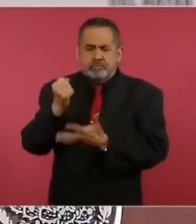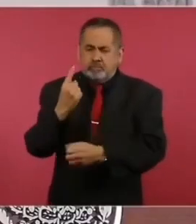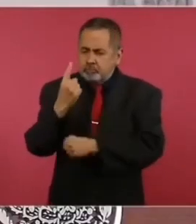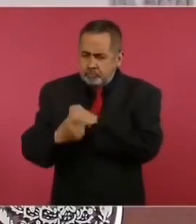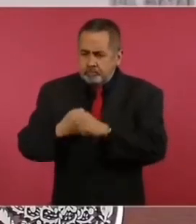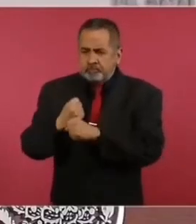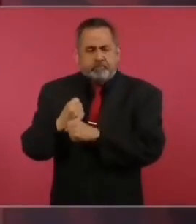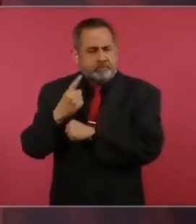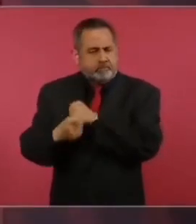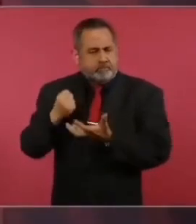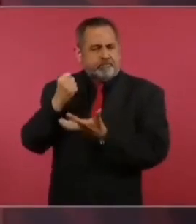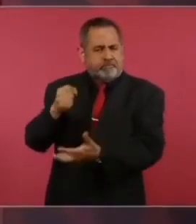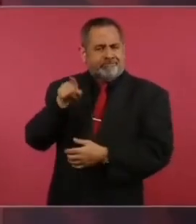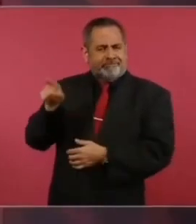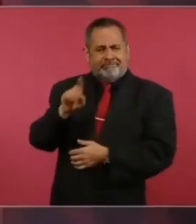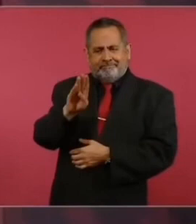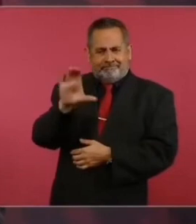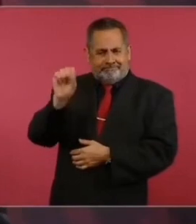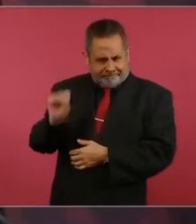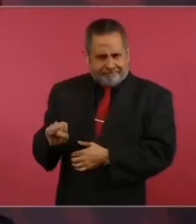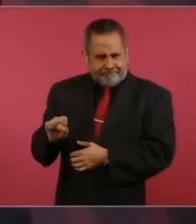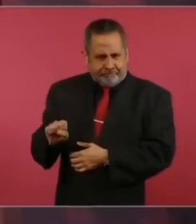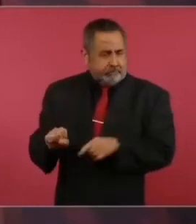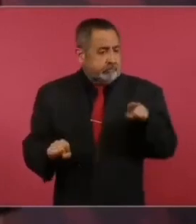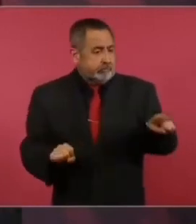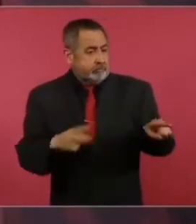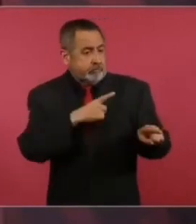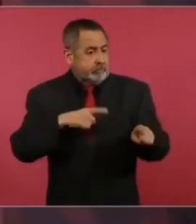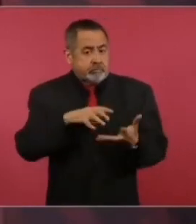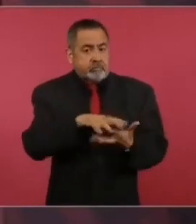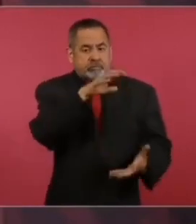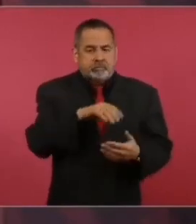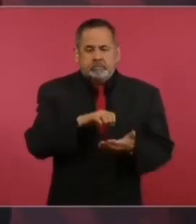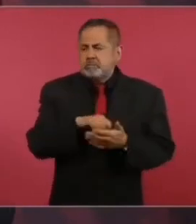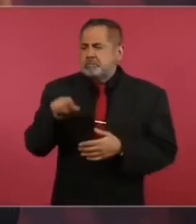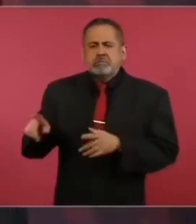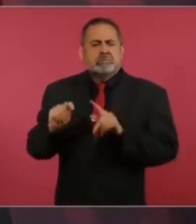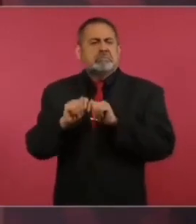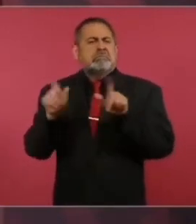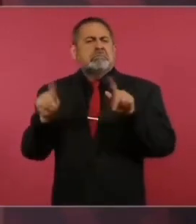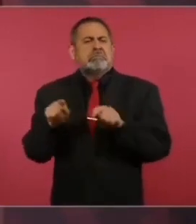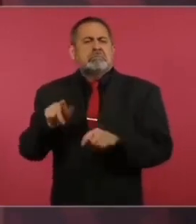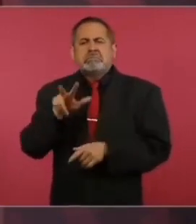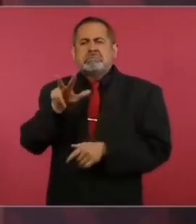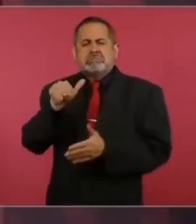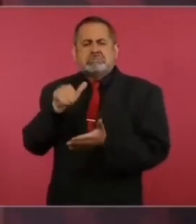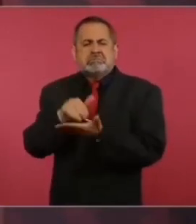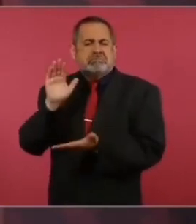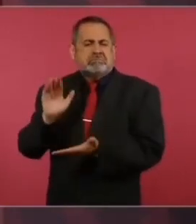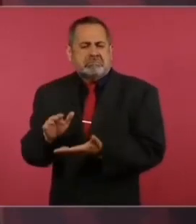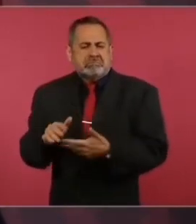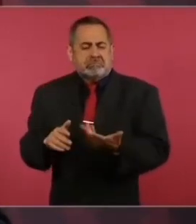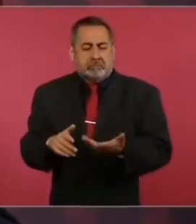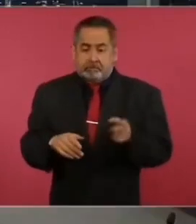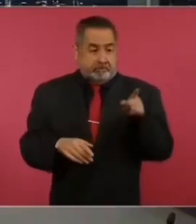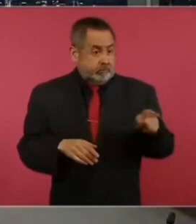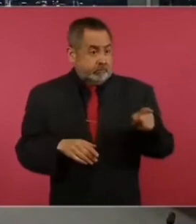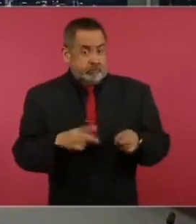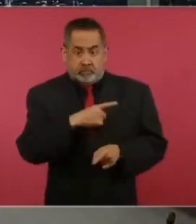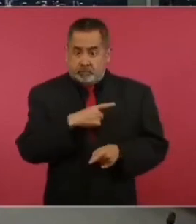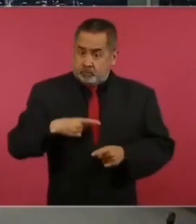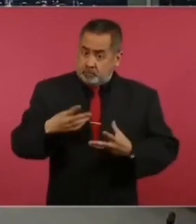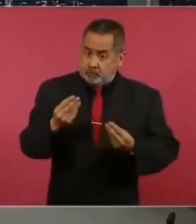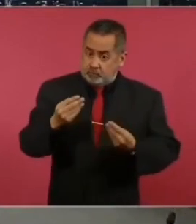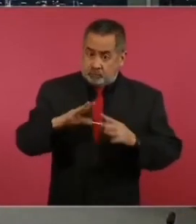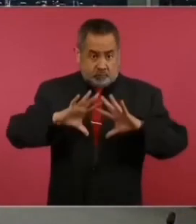año de presupuesto eh cuánto tiene trascala debe tener 18000 aquí estamos hablando